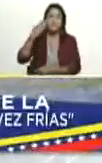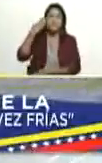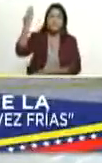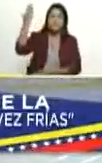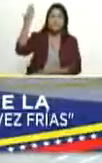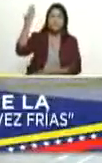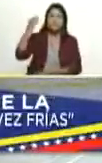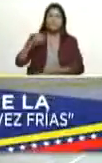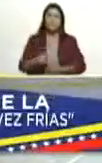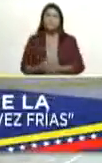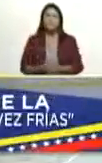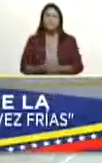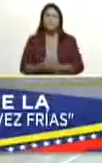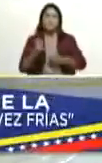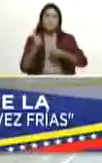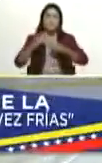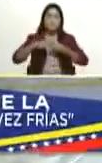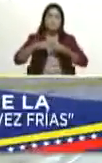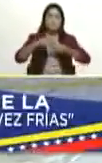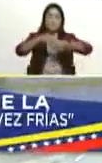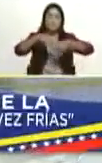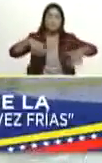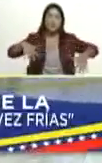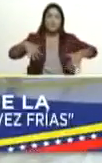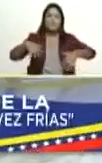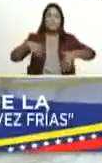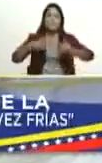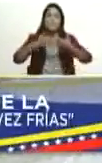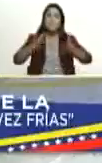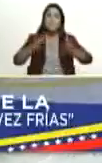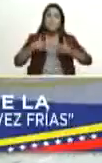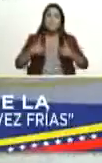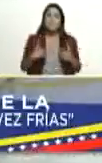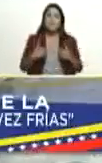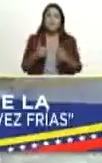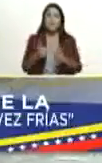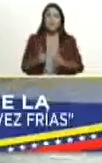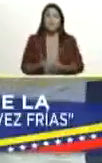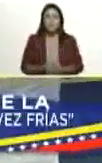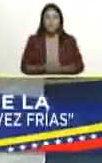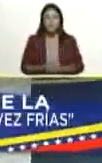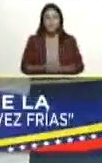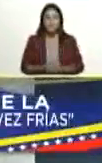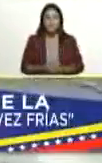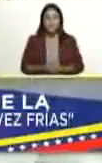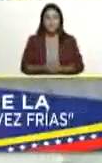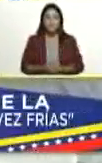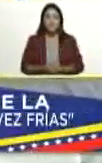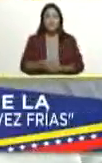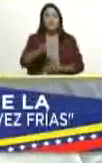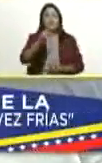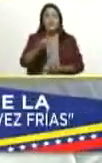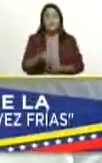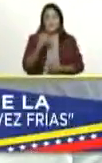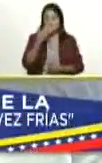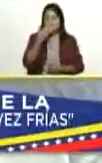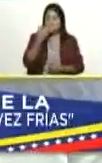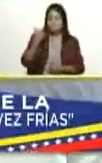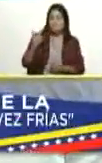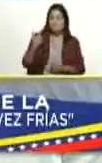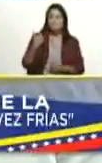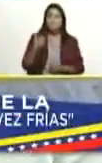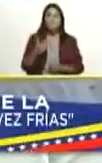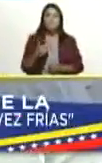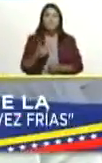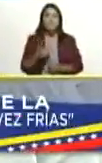insertarán además en la red pública de salud para contribuir con su fortalecimiento. Expresaba además recientemente a los profesionales